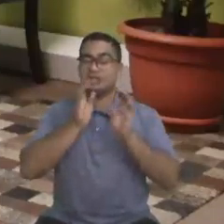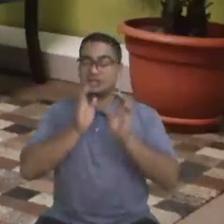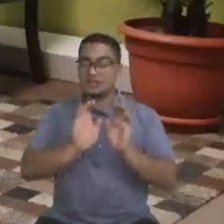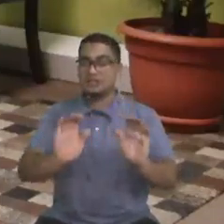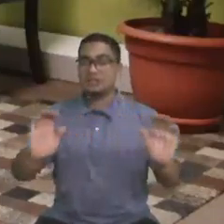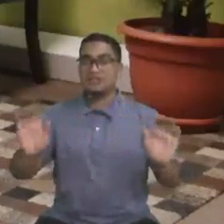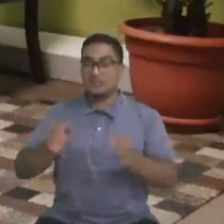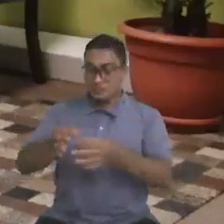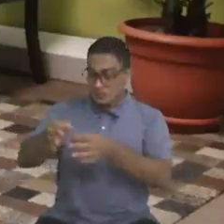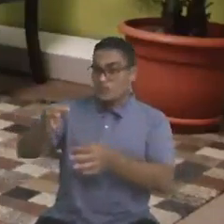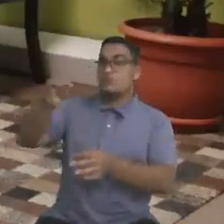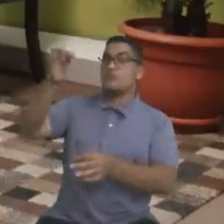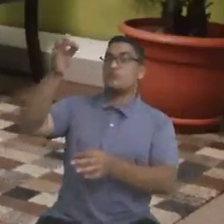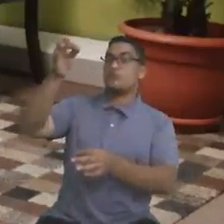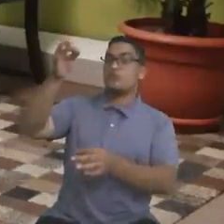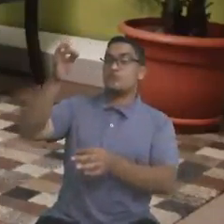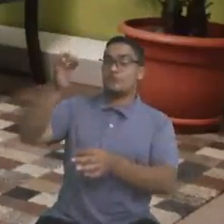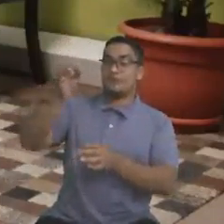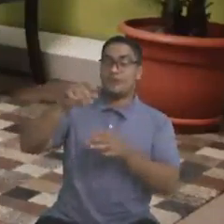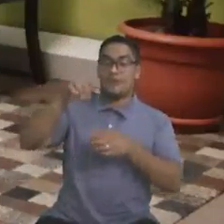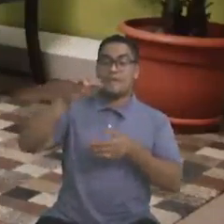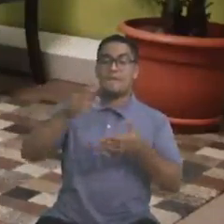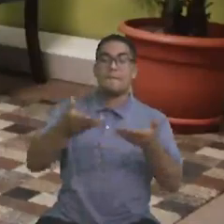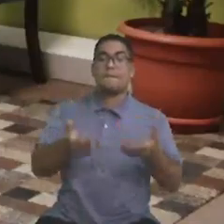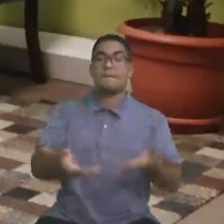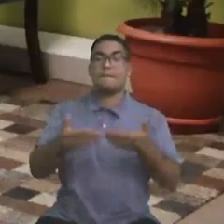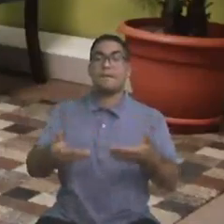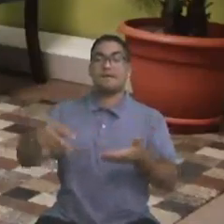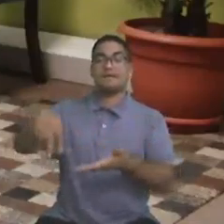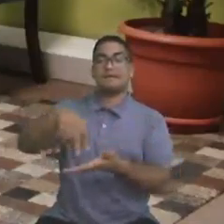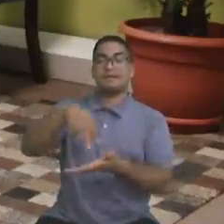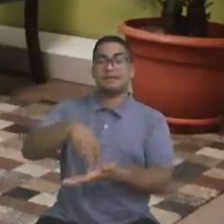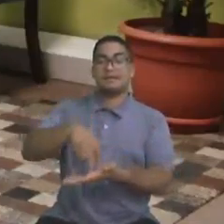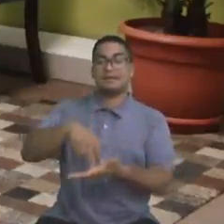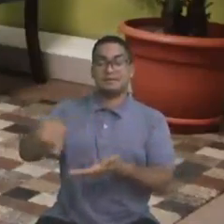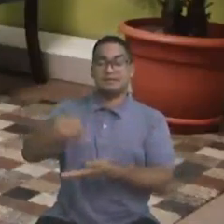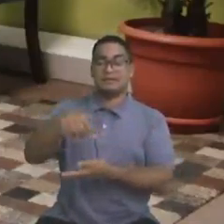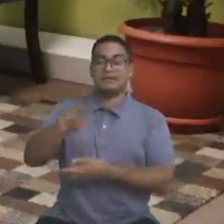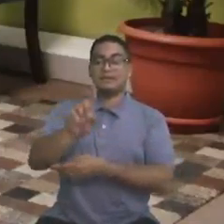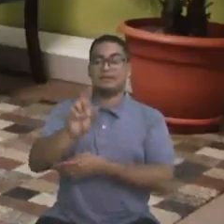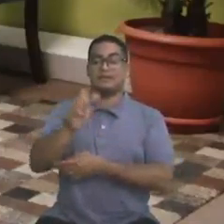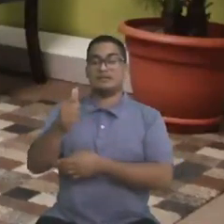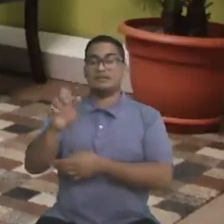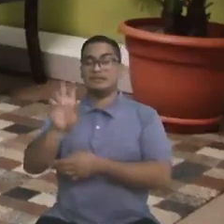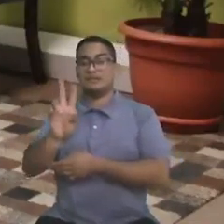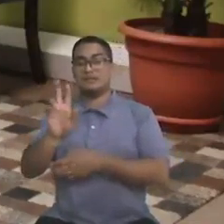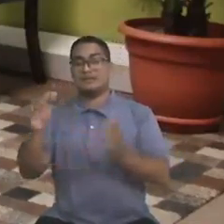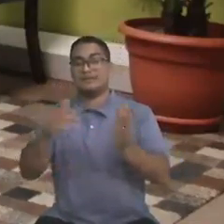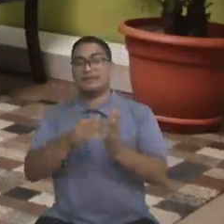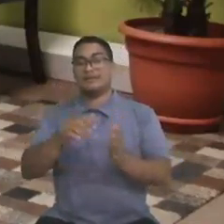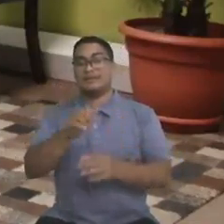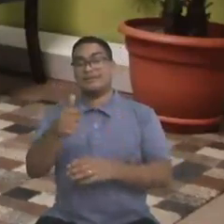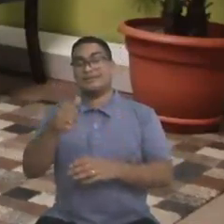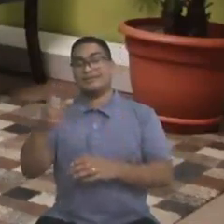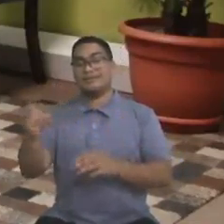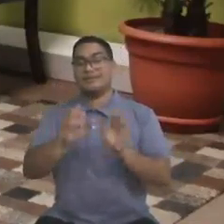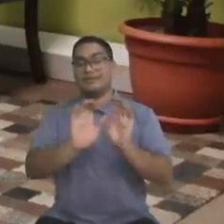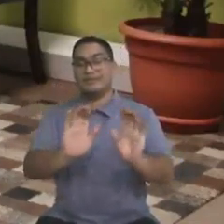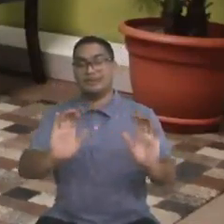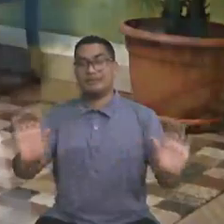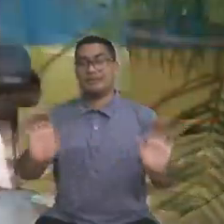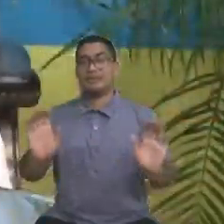0 a 5 años, casa a casa, en todos los barrios de Managua. Y en los colegios son 489 colegios donde